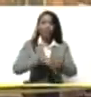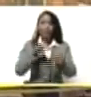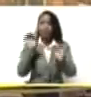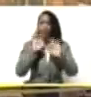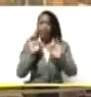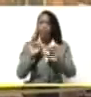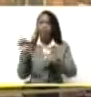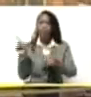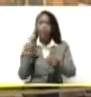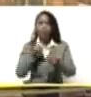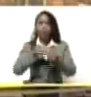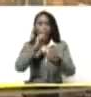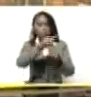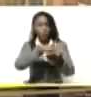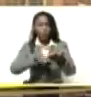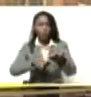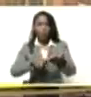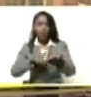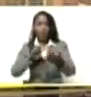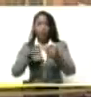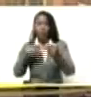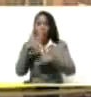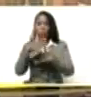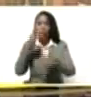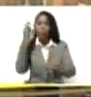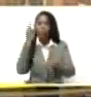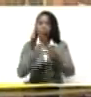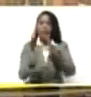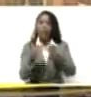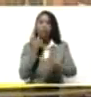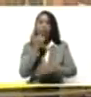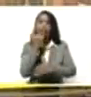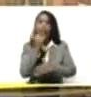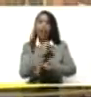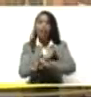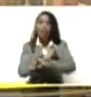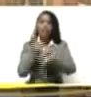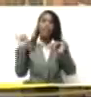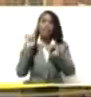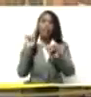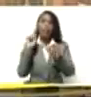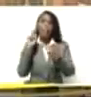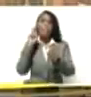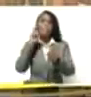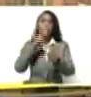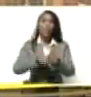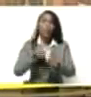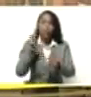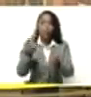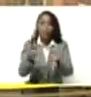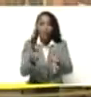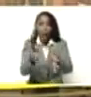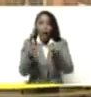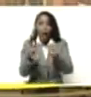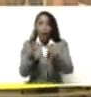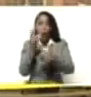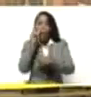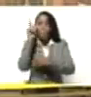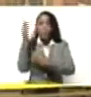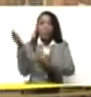que nos vendían los clave llegó un momento en que nos cerraron todas las puertas en el mundo